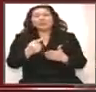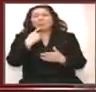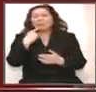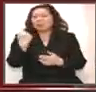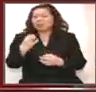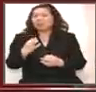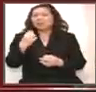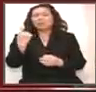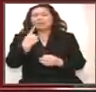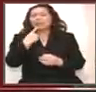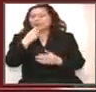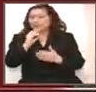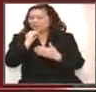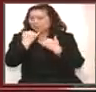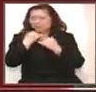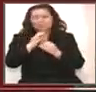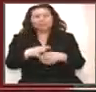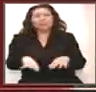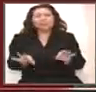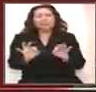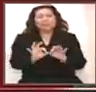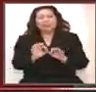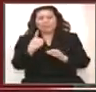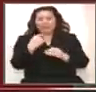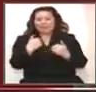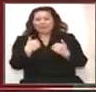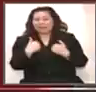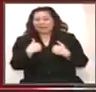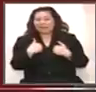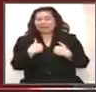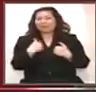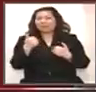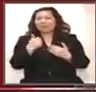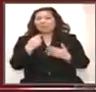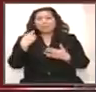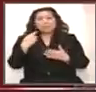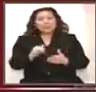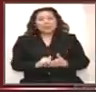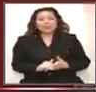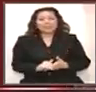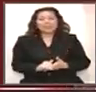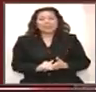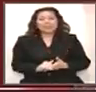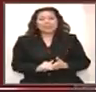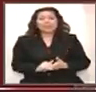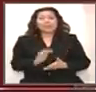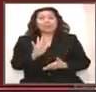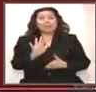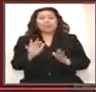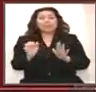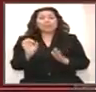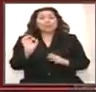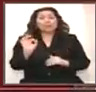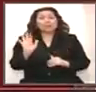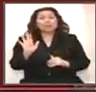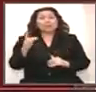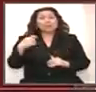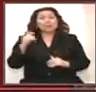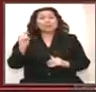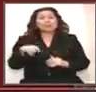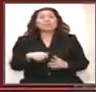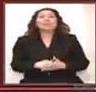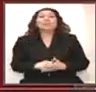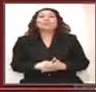sí solo, pero es una información importante para tener en cuenta en el diseño de políticas. El